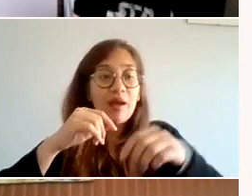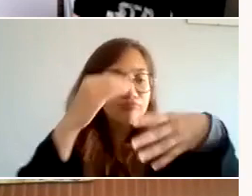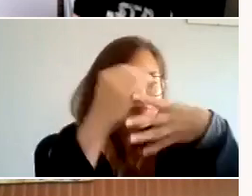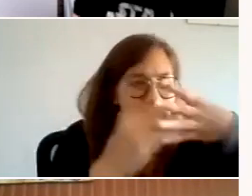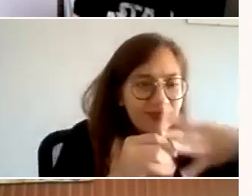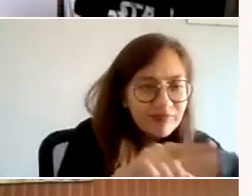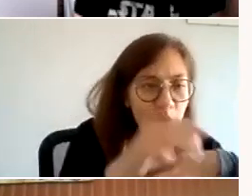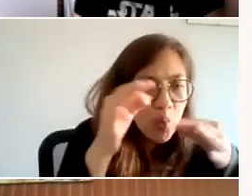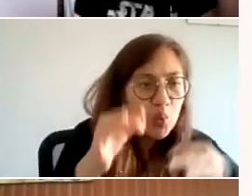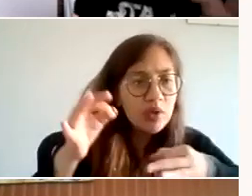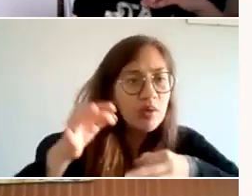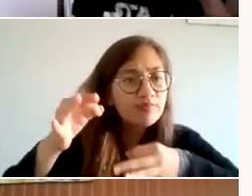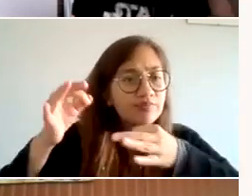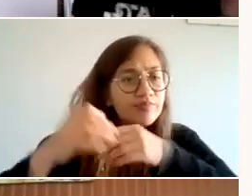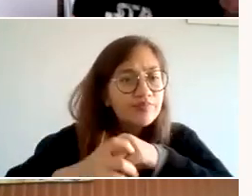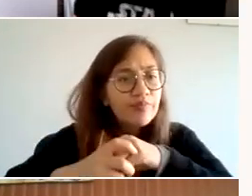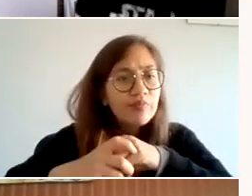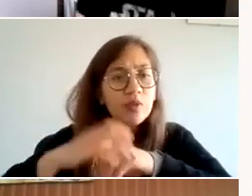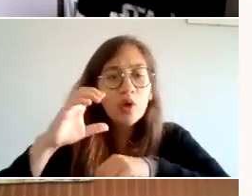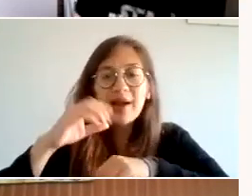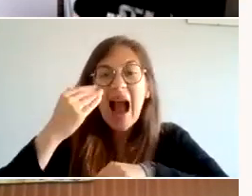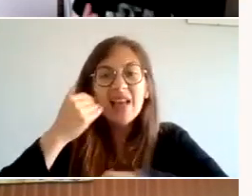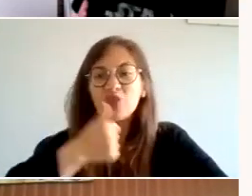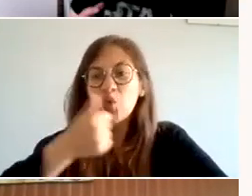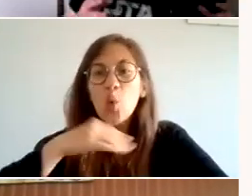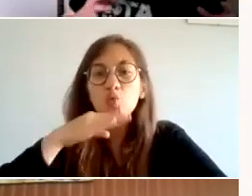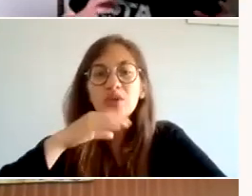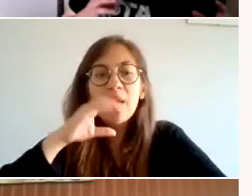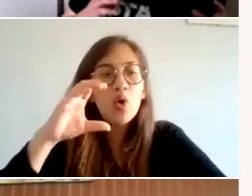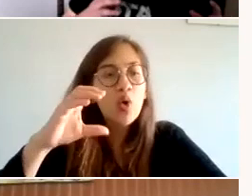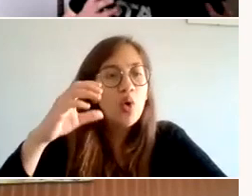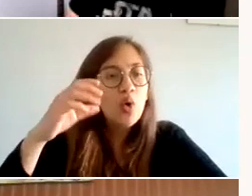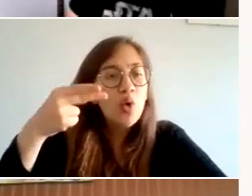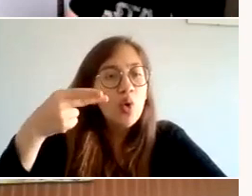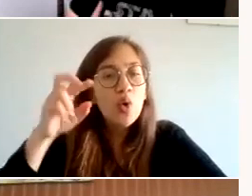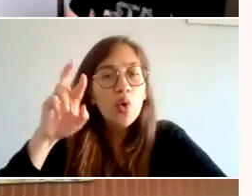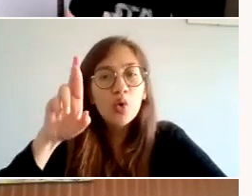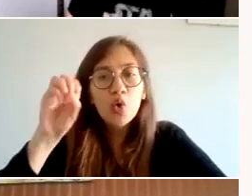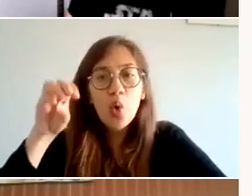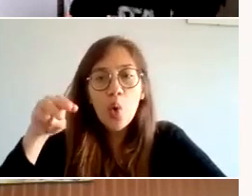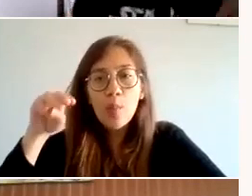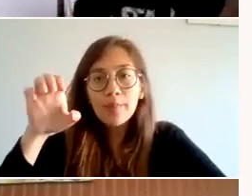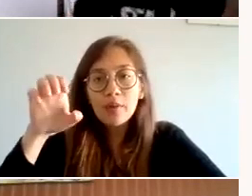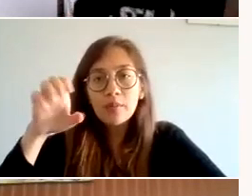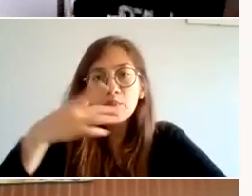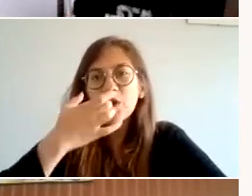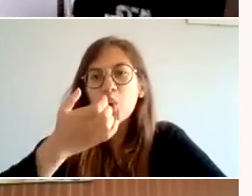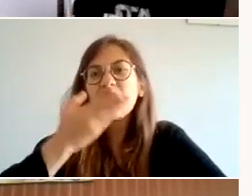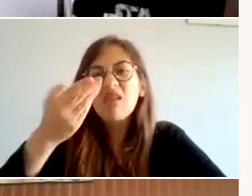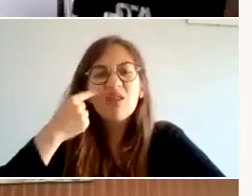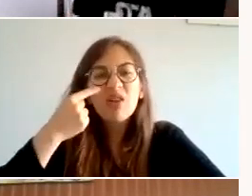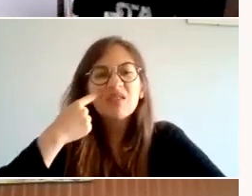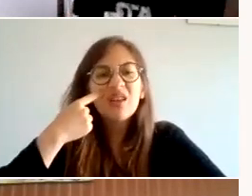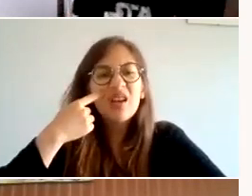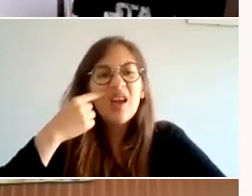ido en descenso, porque todos conocen ya el meme de que Internet Explorer es muy lento, carga muy